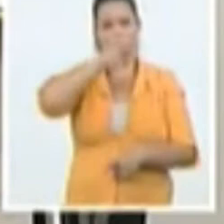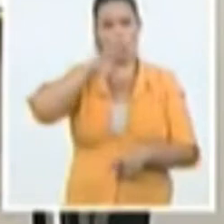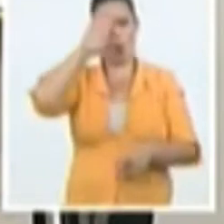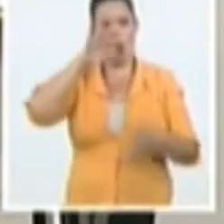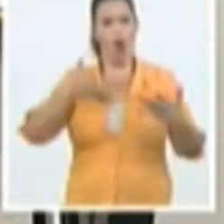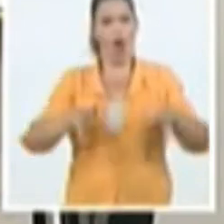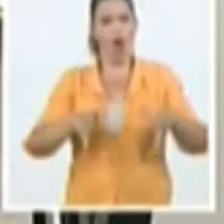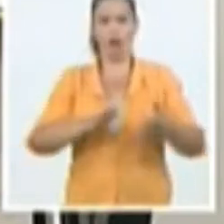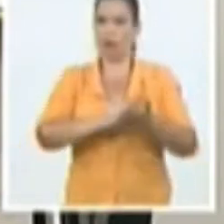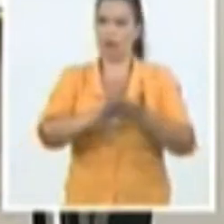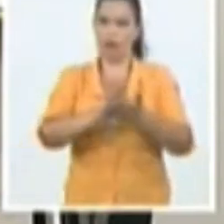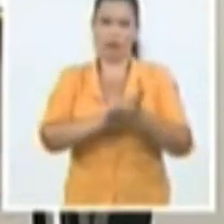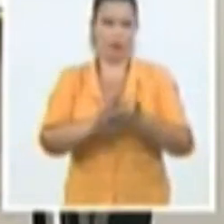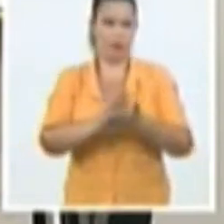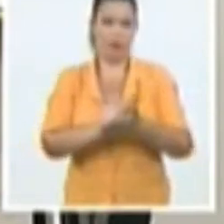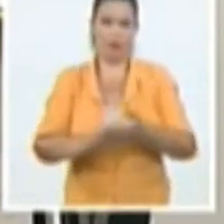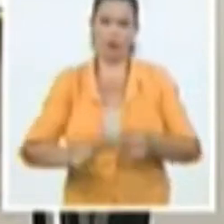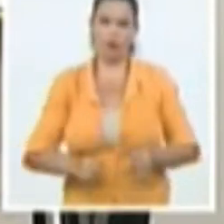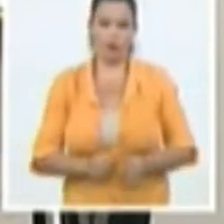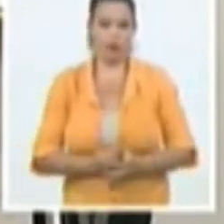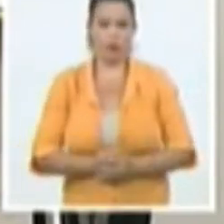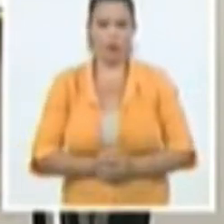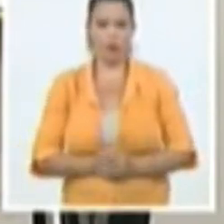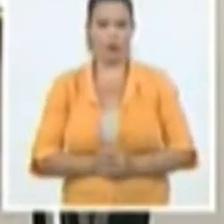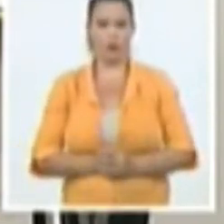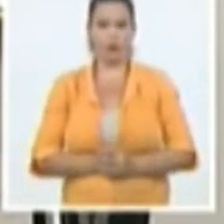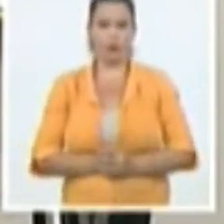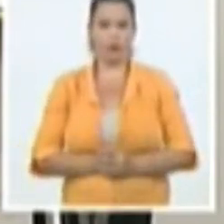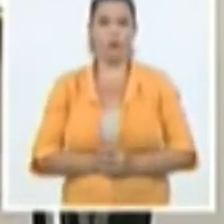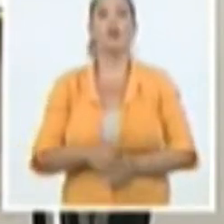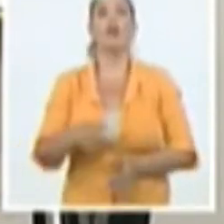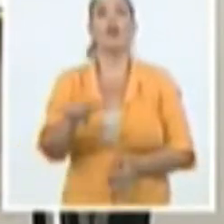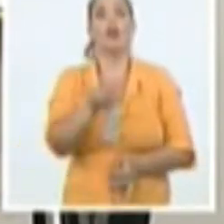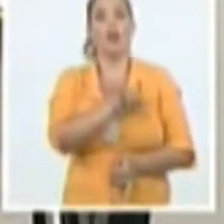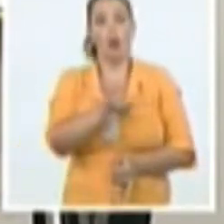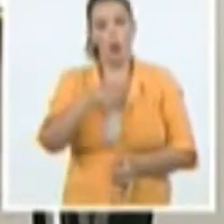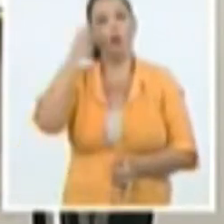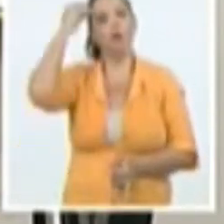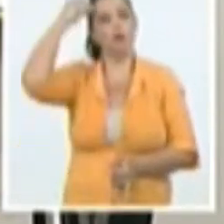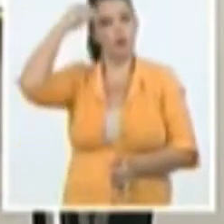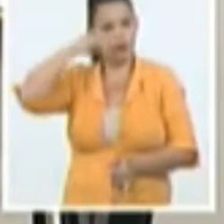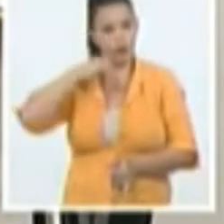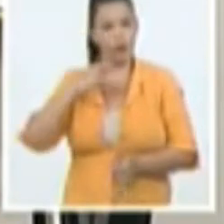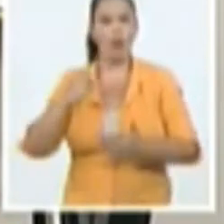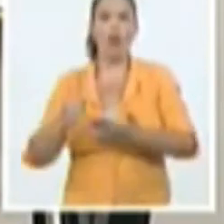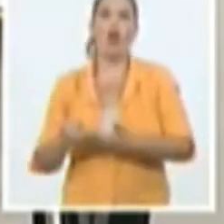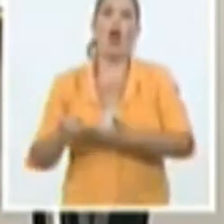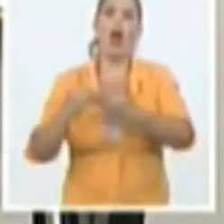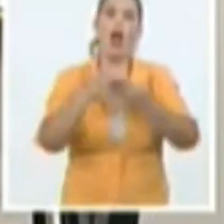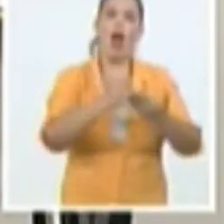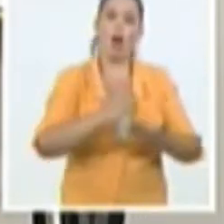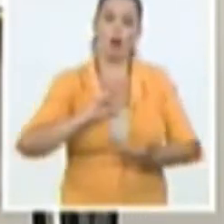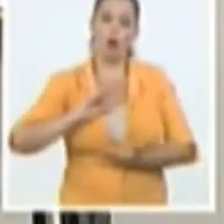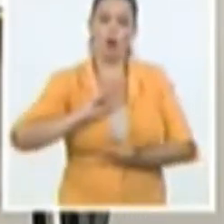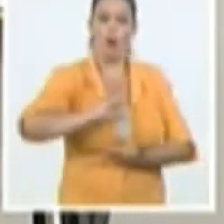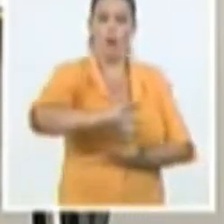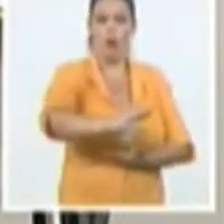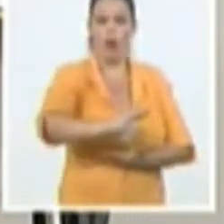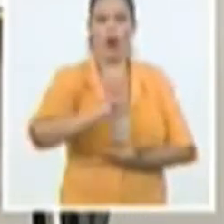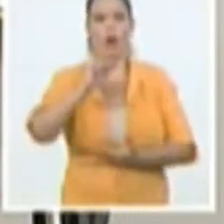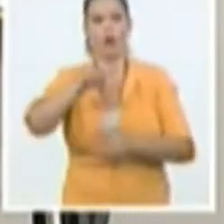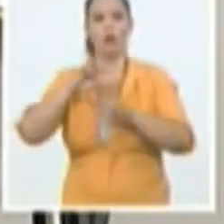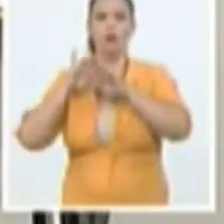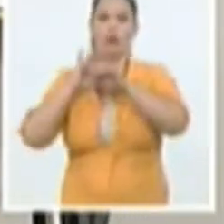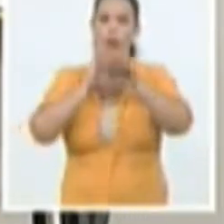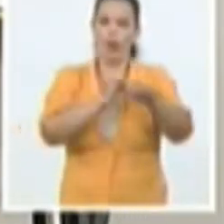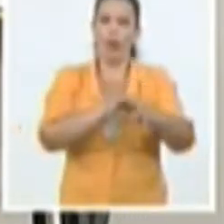Tampoco nos sorprende el apoyo a esta pretendida marcha por parte de organizaciones